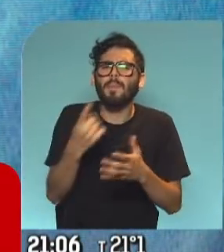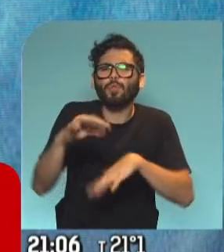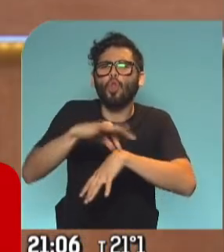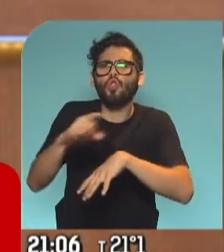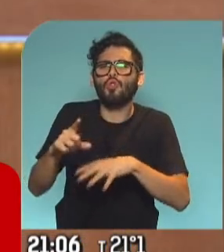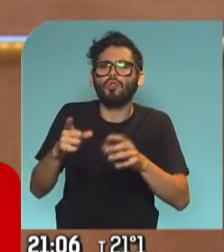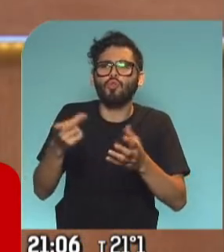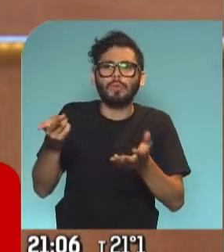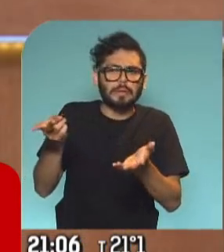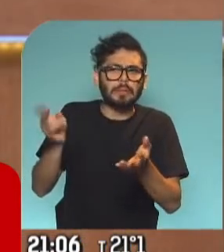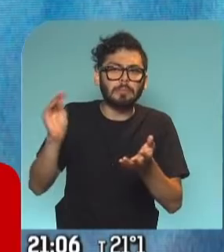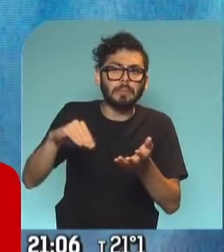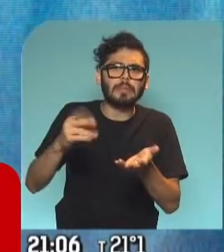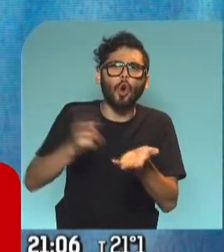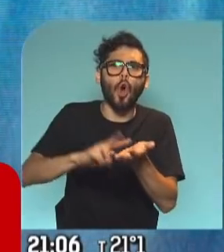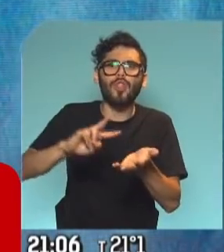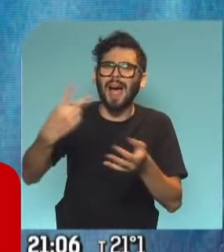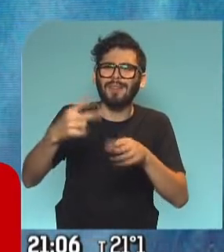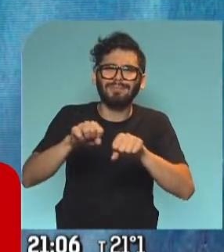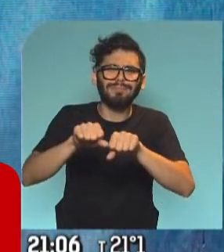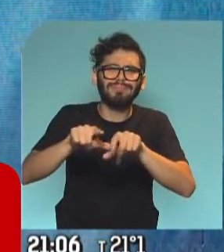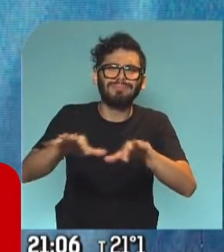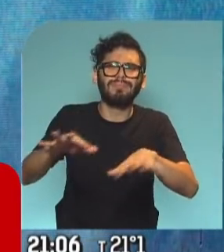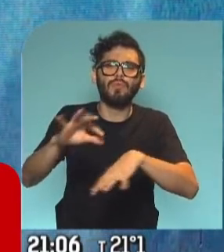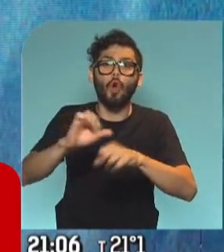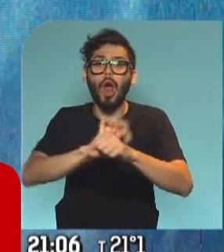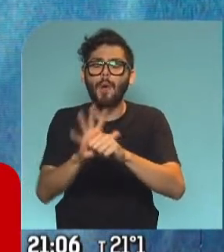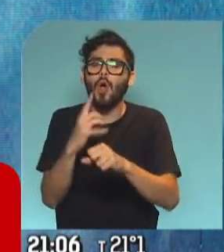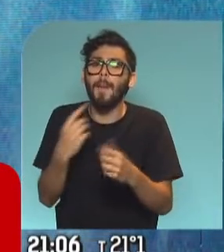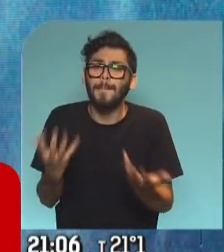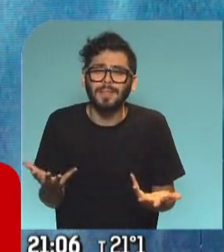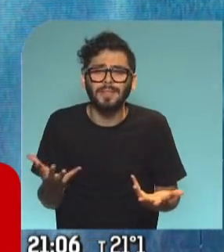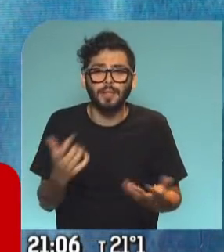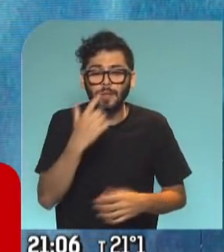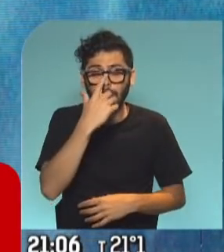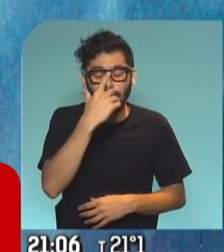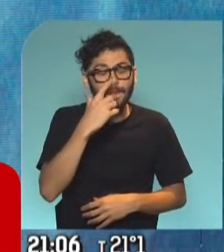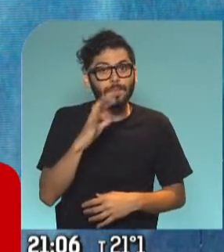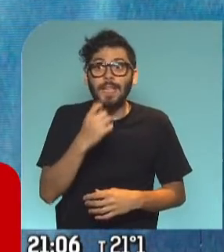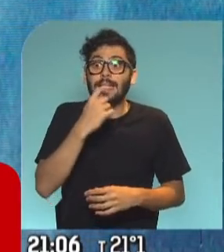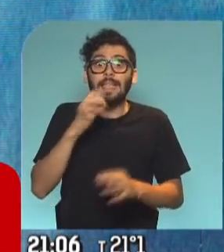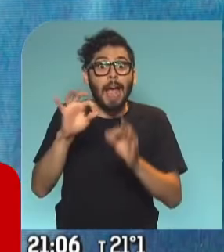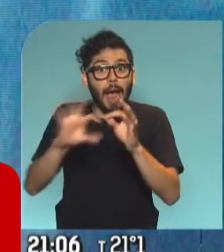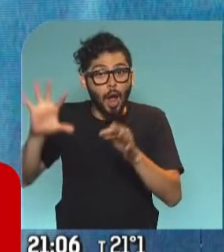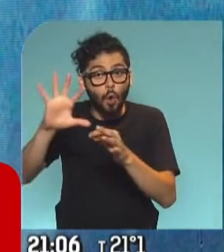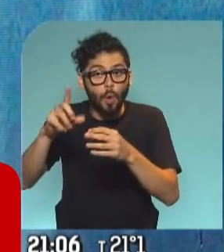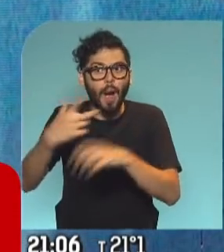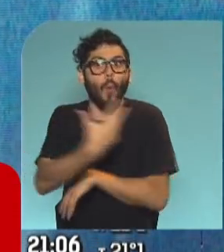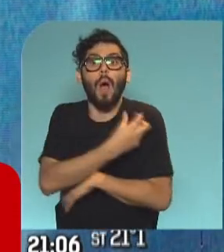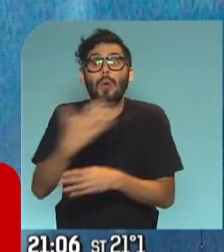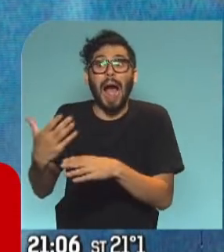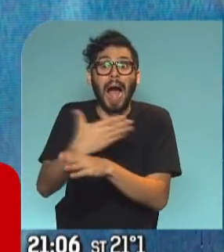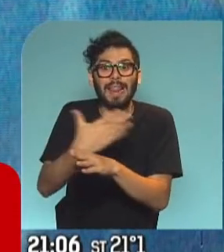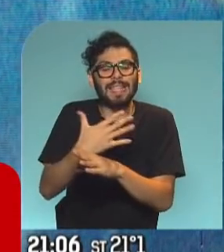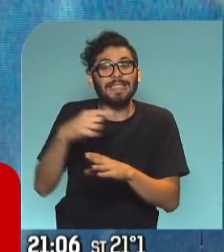rebrotes de coronavirus? Bueno, yo creo que en Europa, si hubieran tenido la vacuna unos meses antes, la cosa hubiera sido totalmente diferente. ¿Sí?